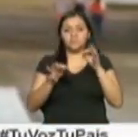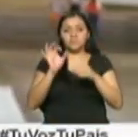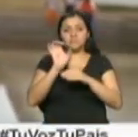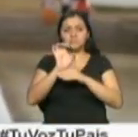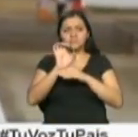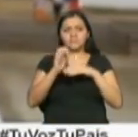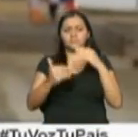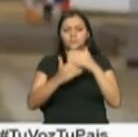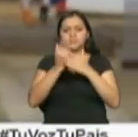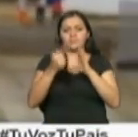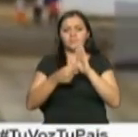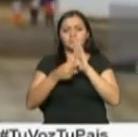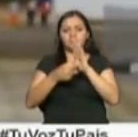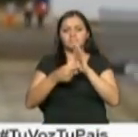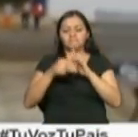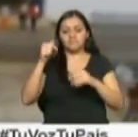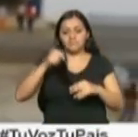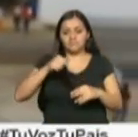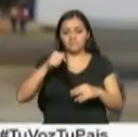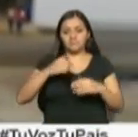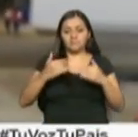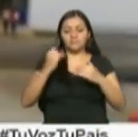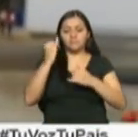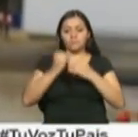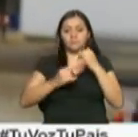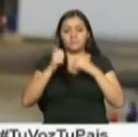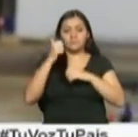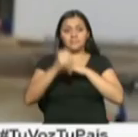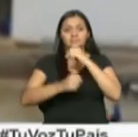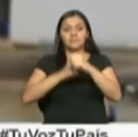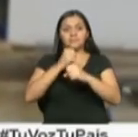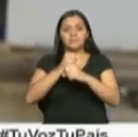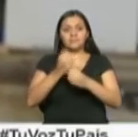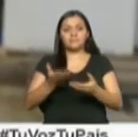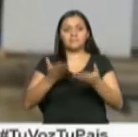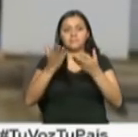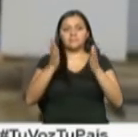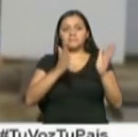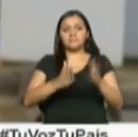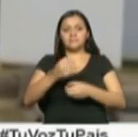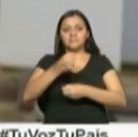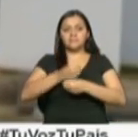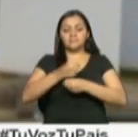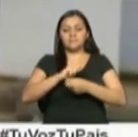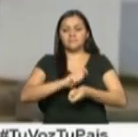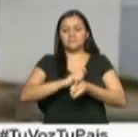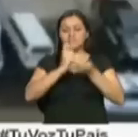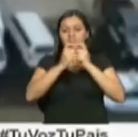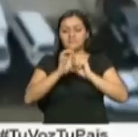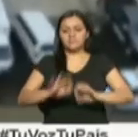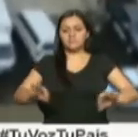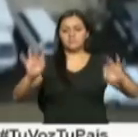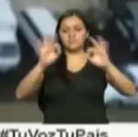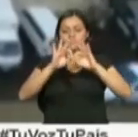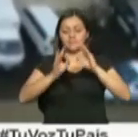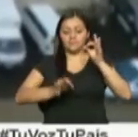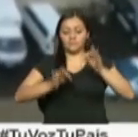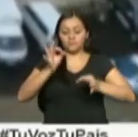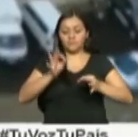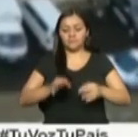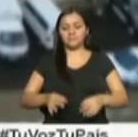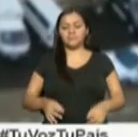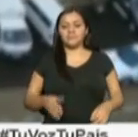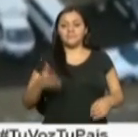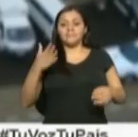ecuatoriano es un referente en la región. En esta última década se han ejecutado cambios trascendentales en los servicios de justicia, los